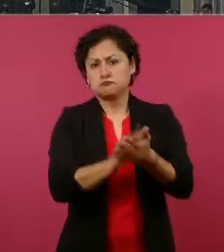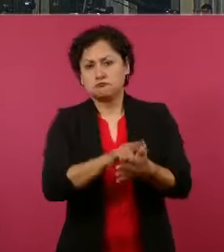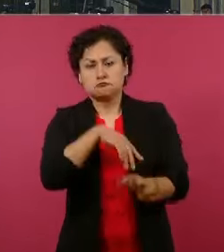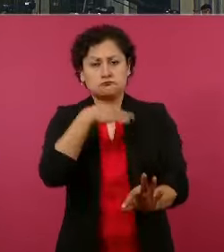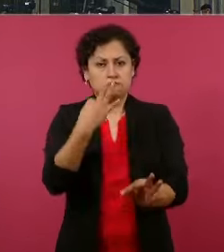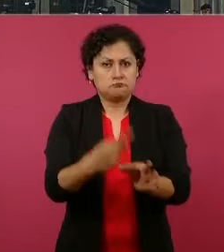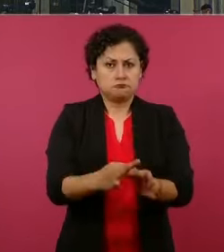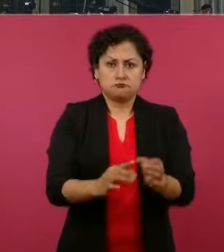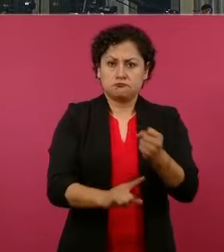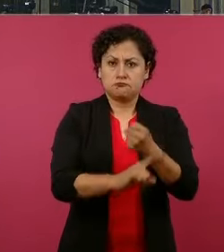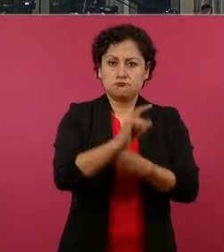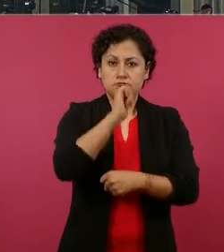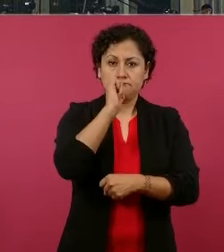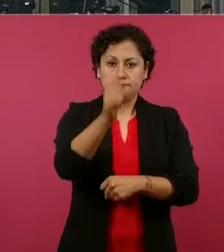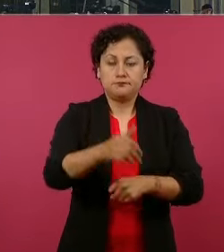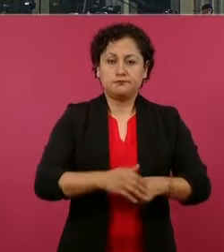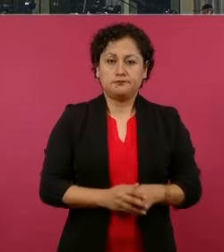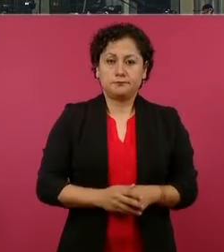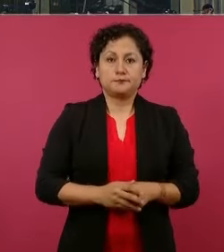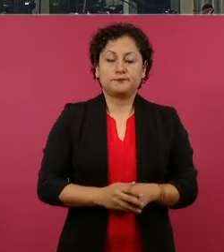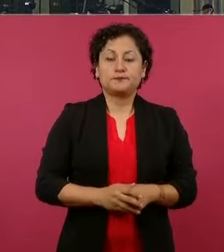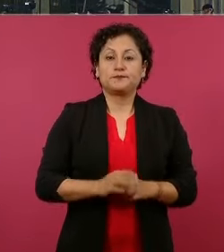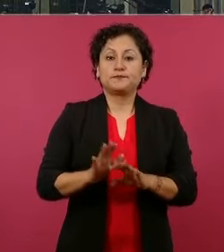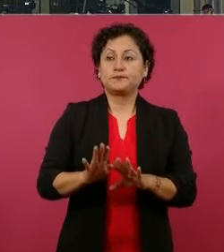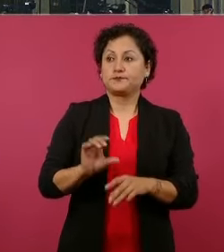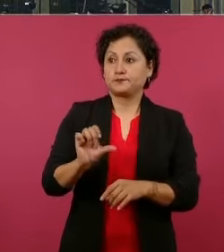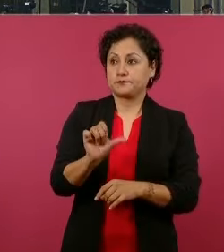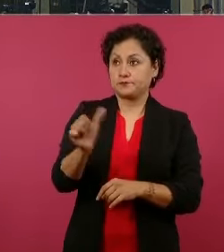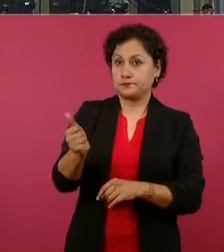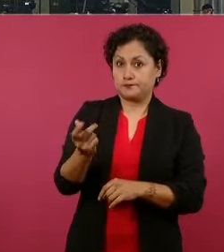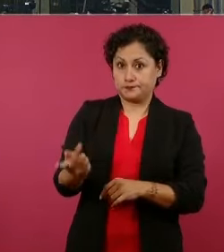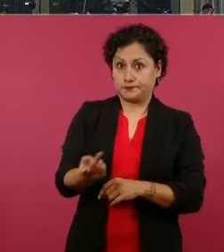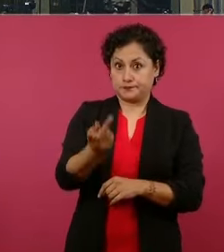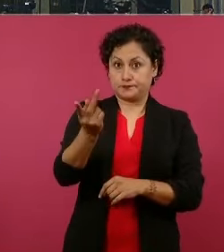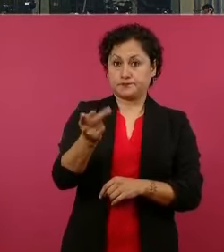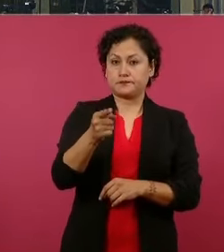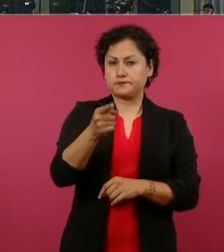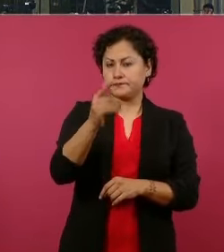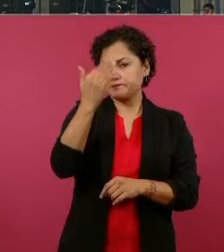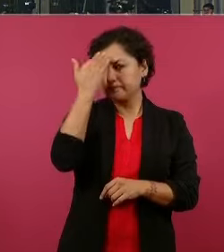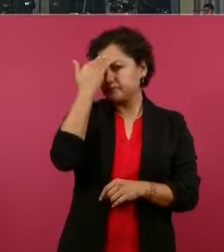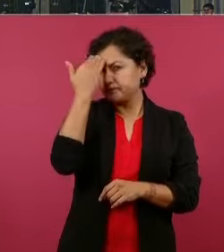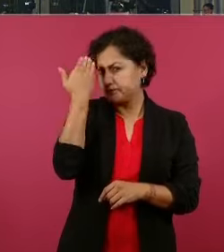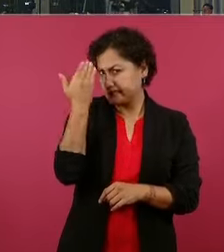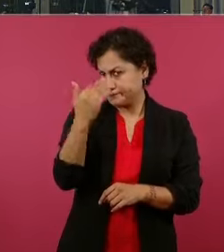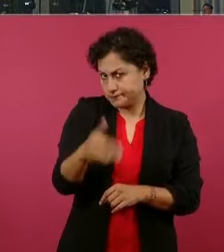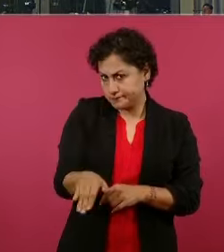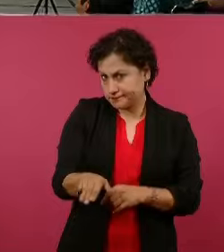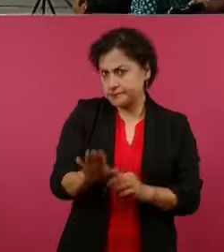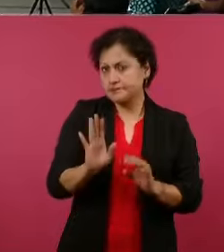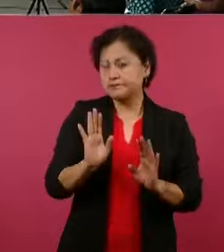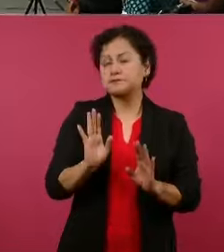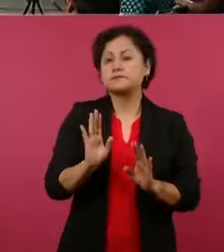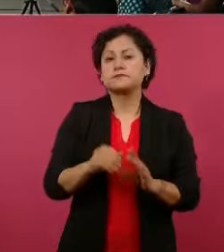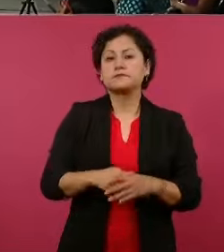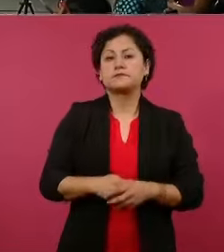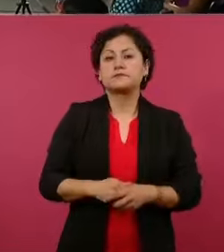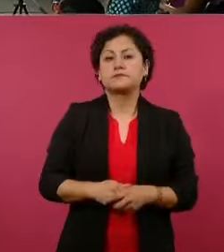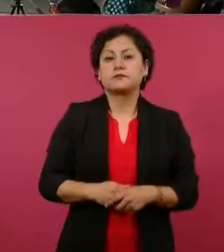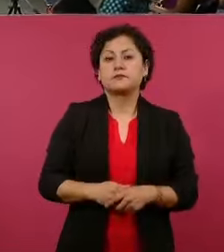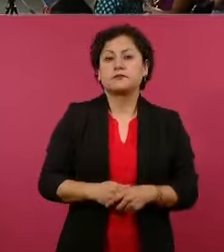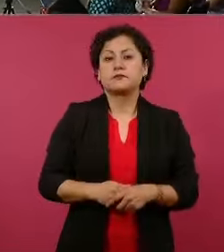problema en otra pregunta este usted sabe señor presidente que